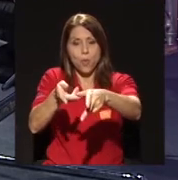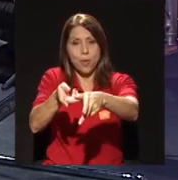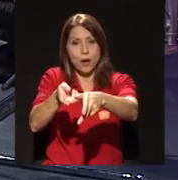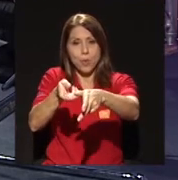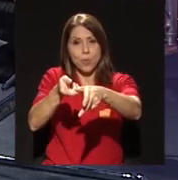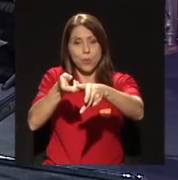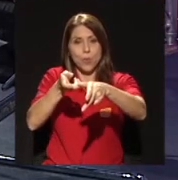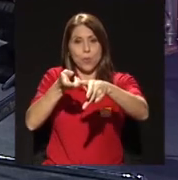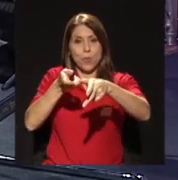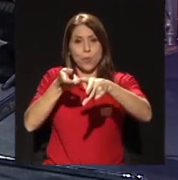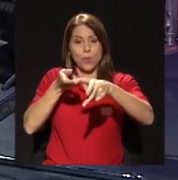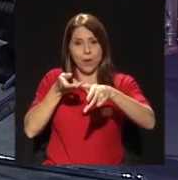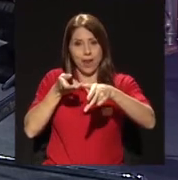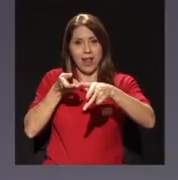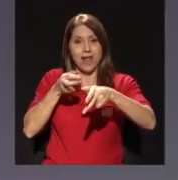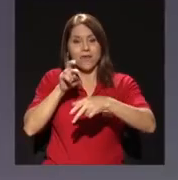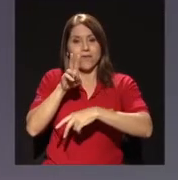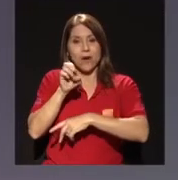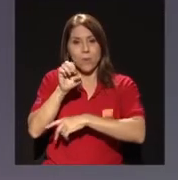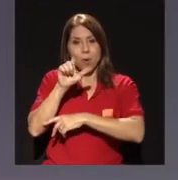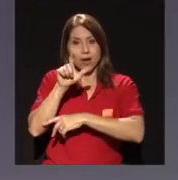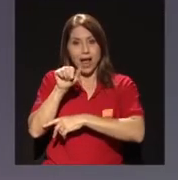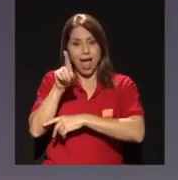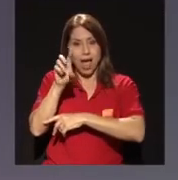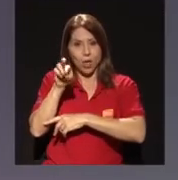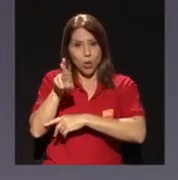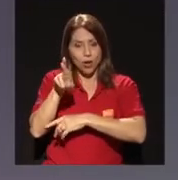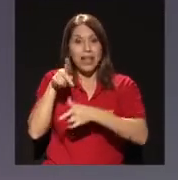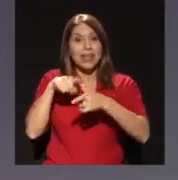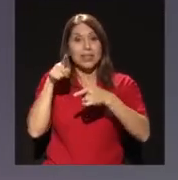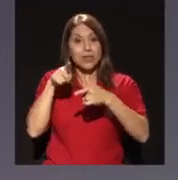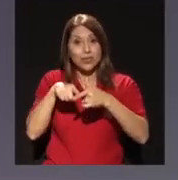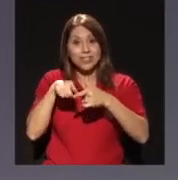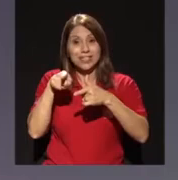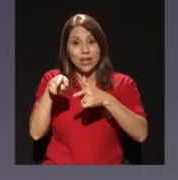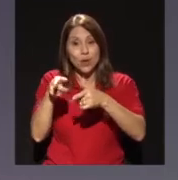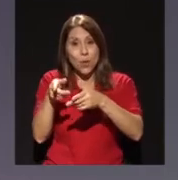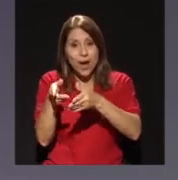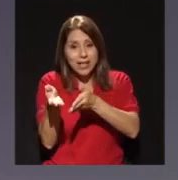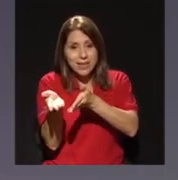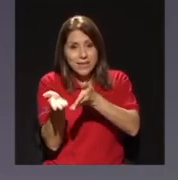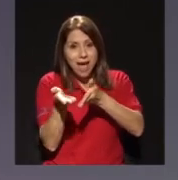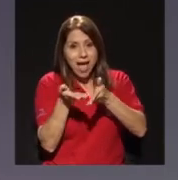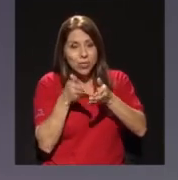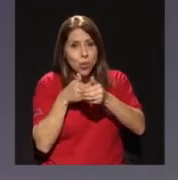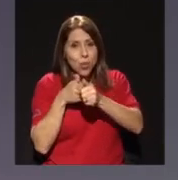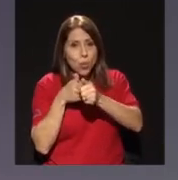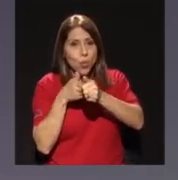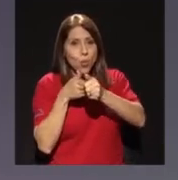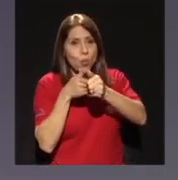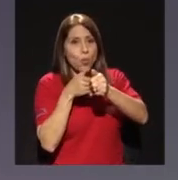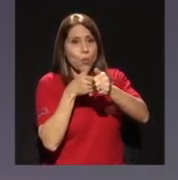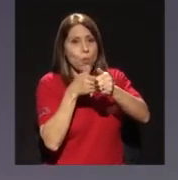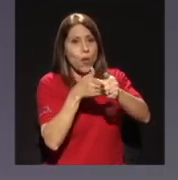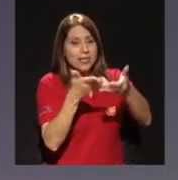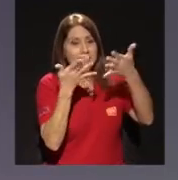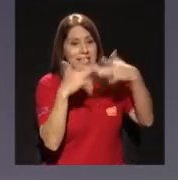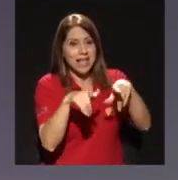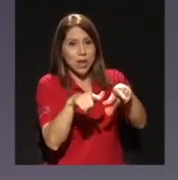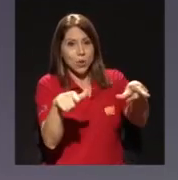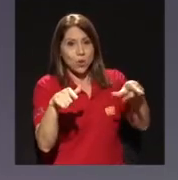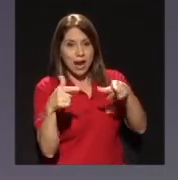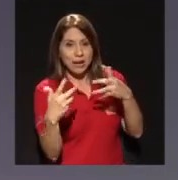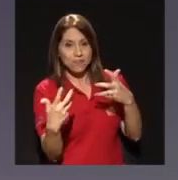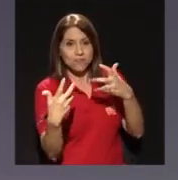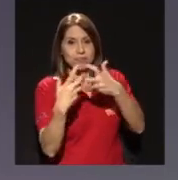el remolcador lo va llevando y lo va llevando hasta que lo acomoda en el puesto que le corresponde, ¿verdad? Entonces tuvimos a una